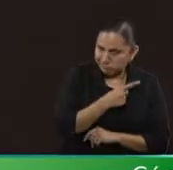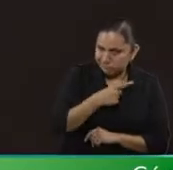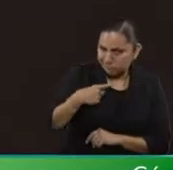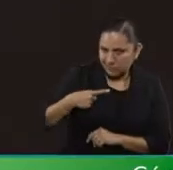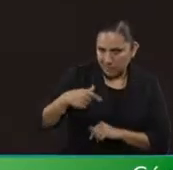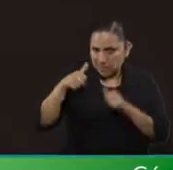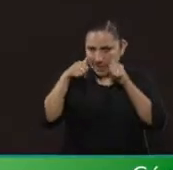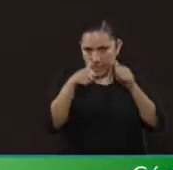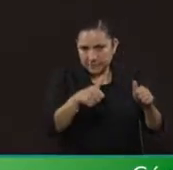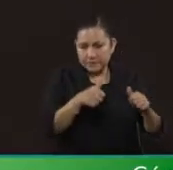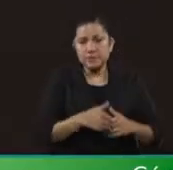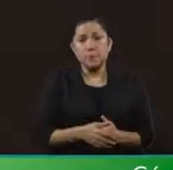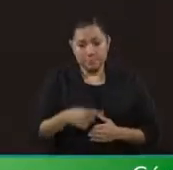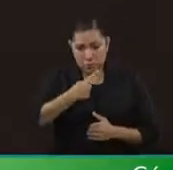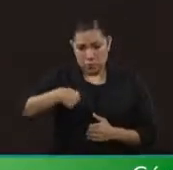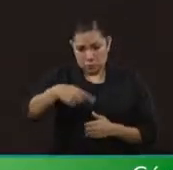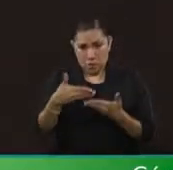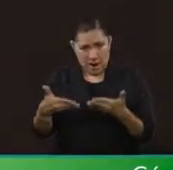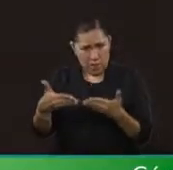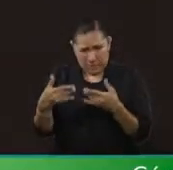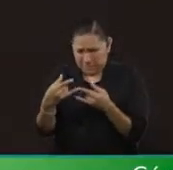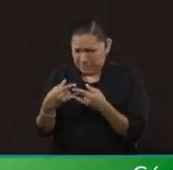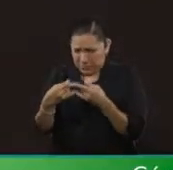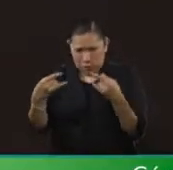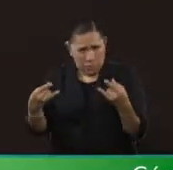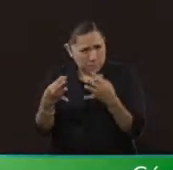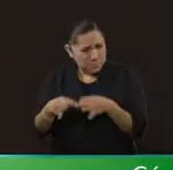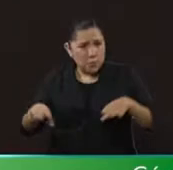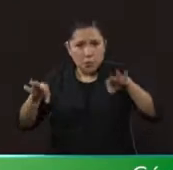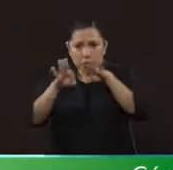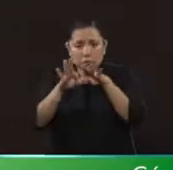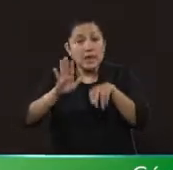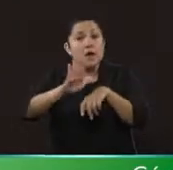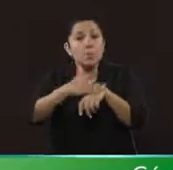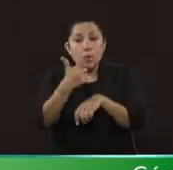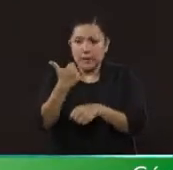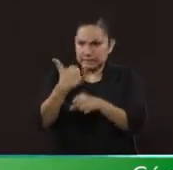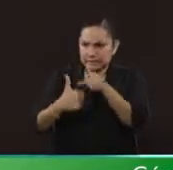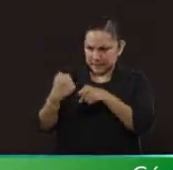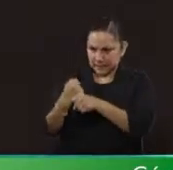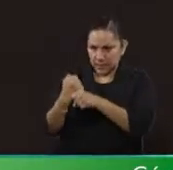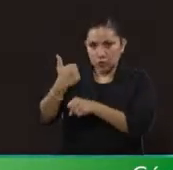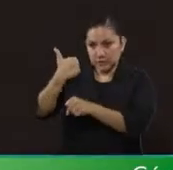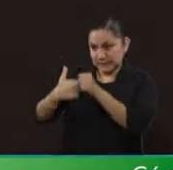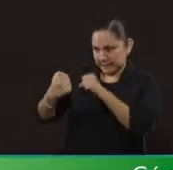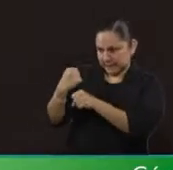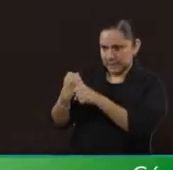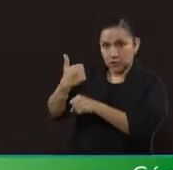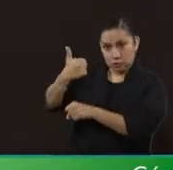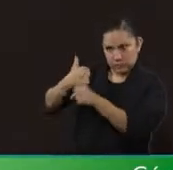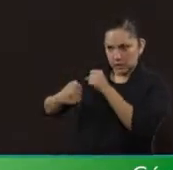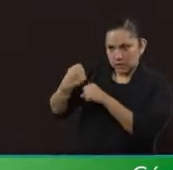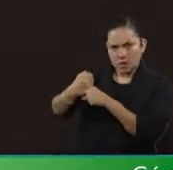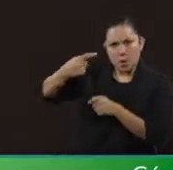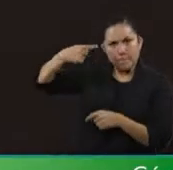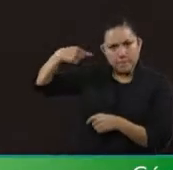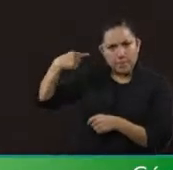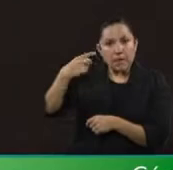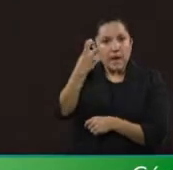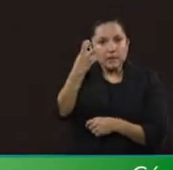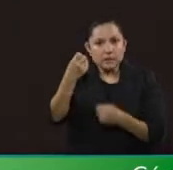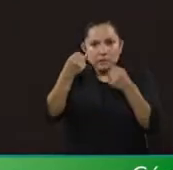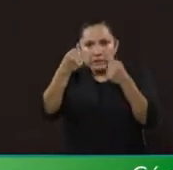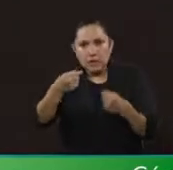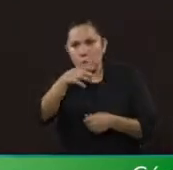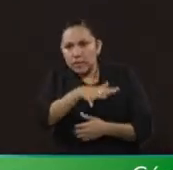desde hace tres sexenios México ha sido testigo de una estrategia de seguridad fallida Un aumento del más